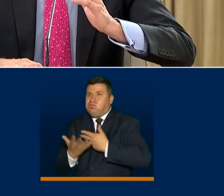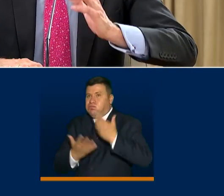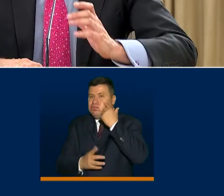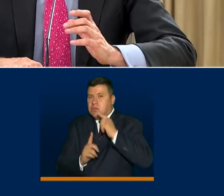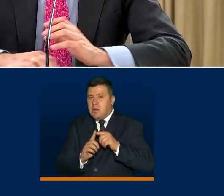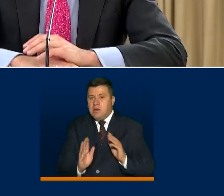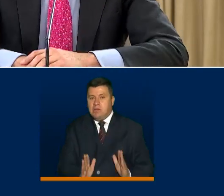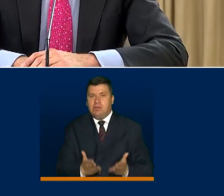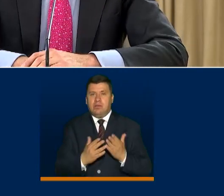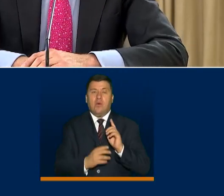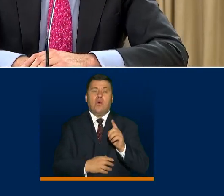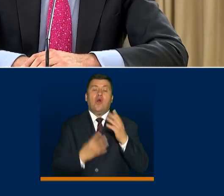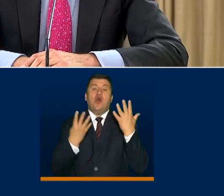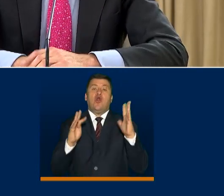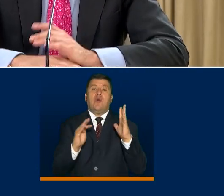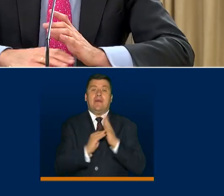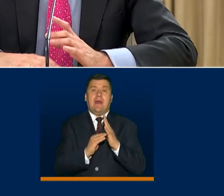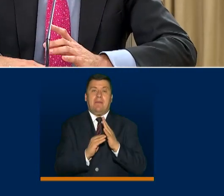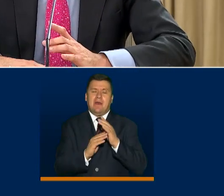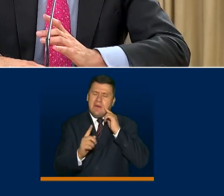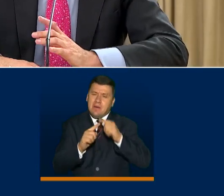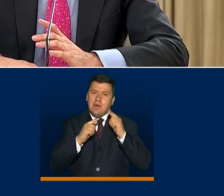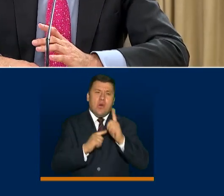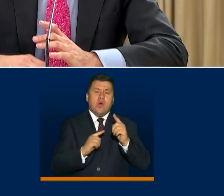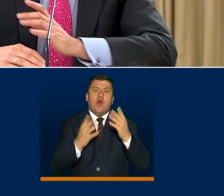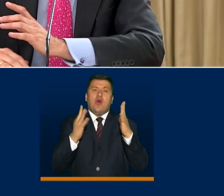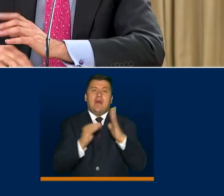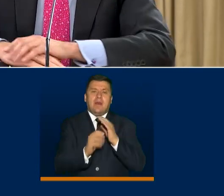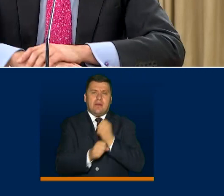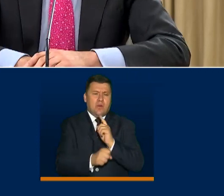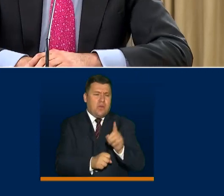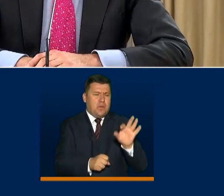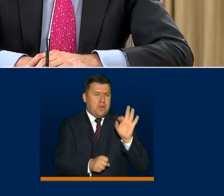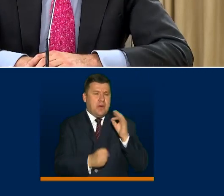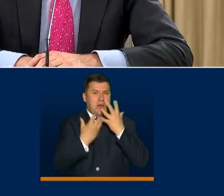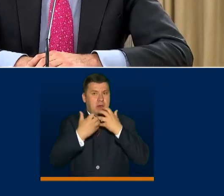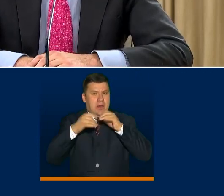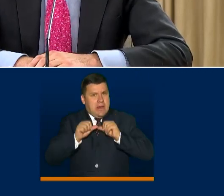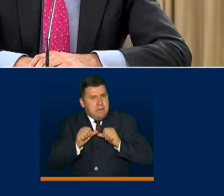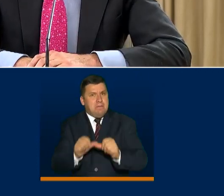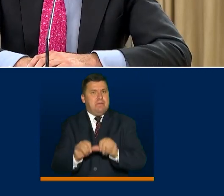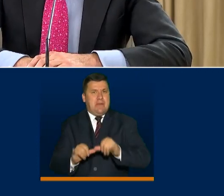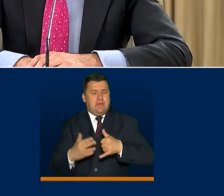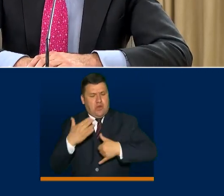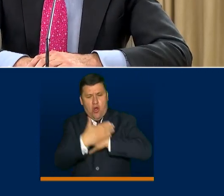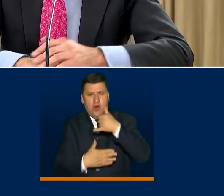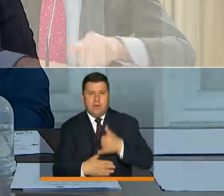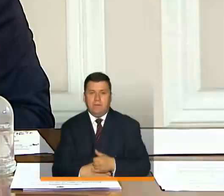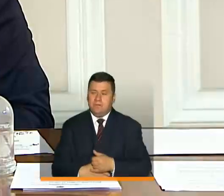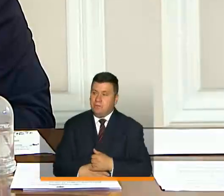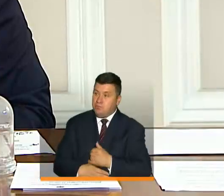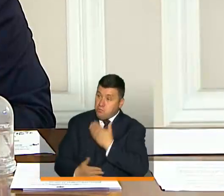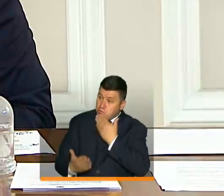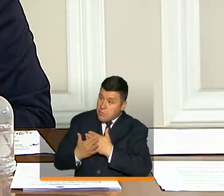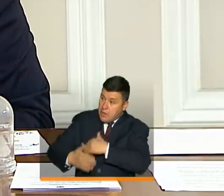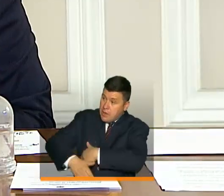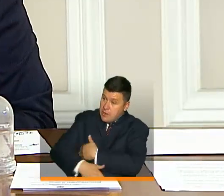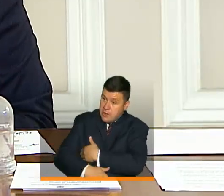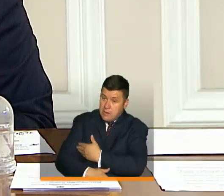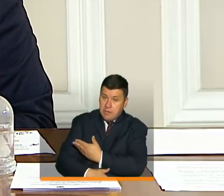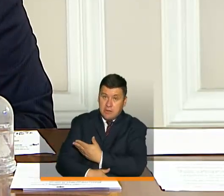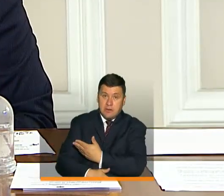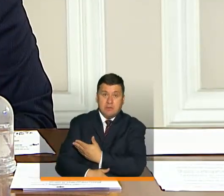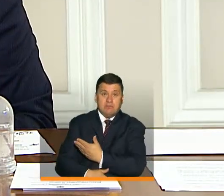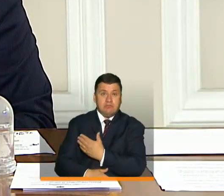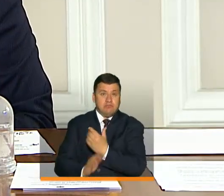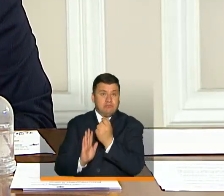generar 90 mil empleos y preservar y salvaguardar el sector empresarial del país. Muchas gracias, ministro José Manuel. Yo creo que son mensajes